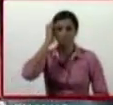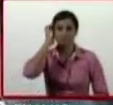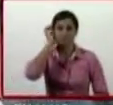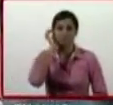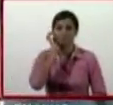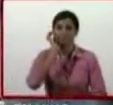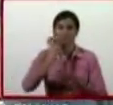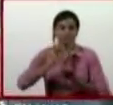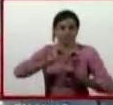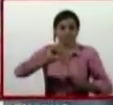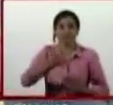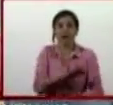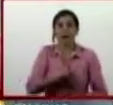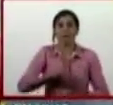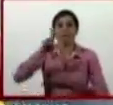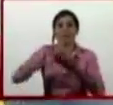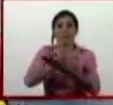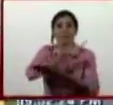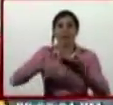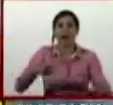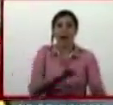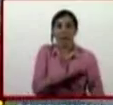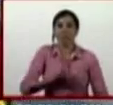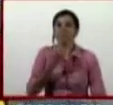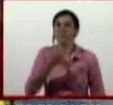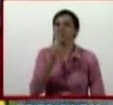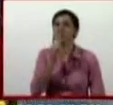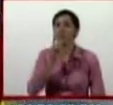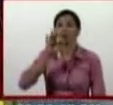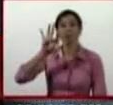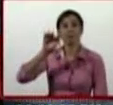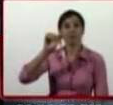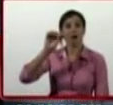hambre. Y lo dice la FAO.